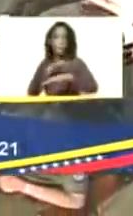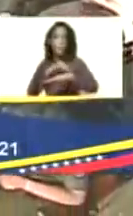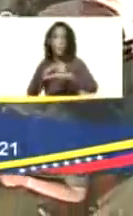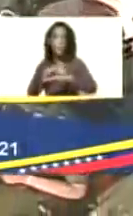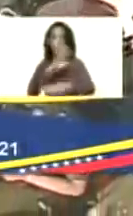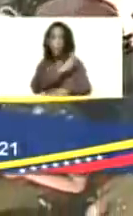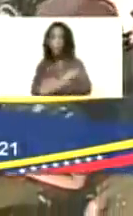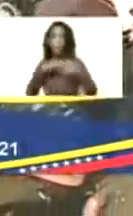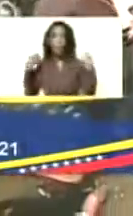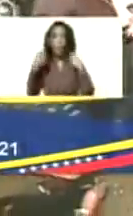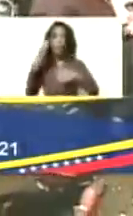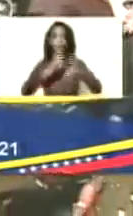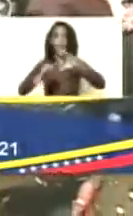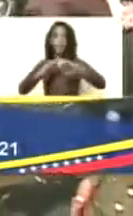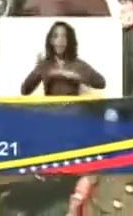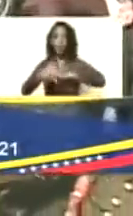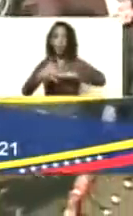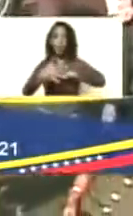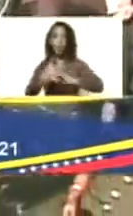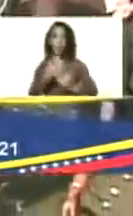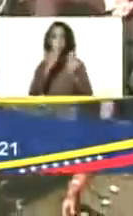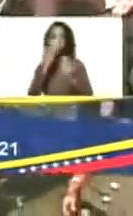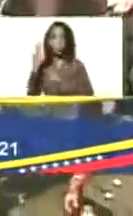Ciencia y Tecnología.